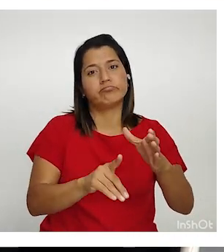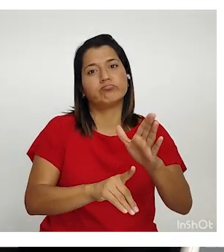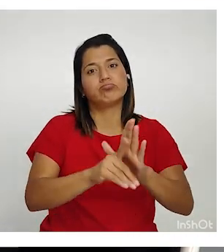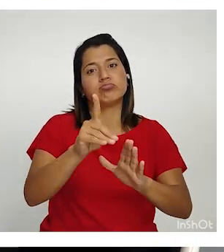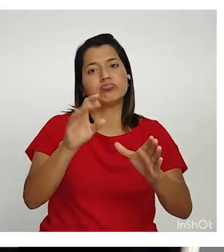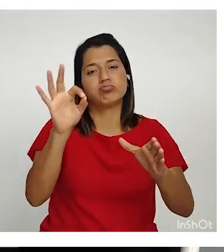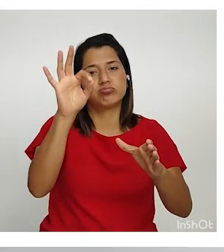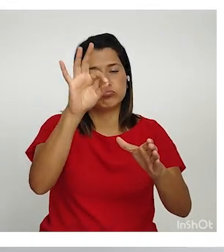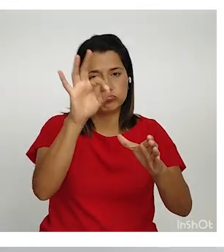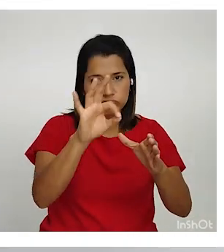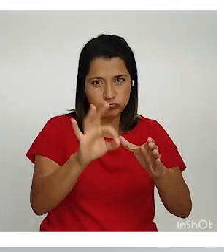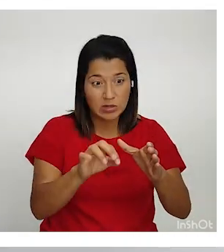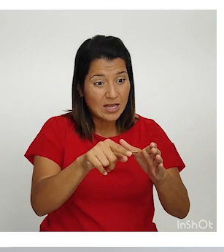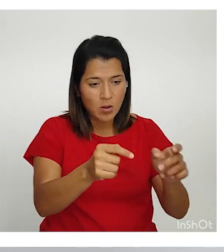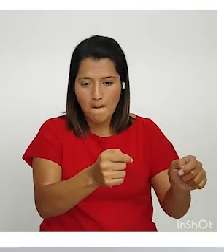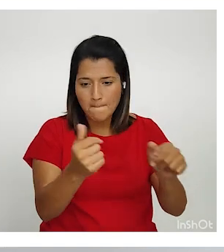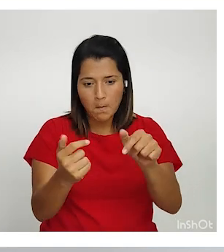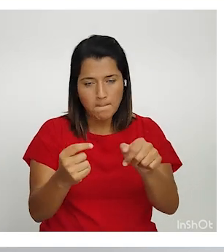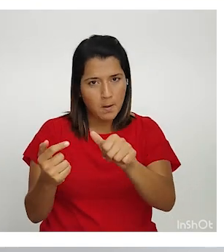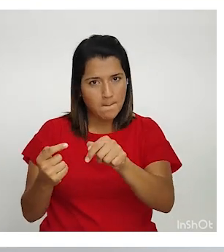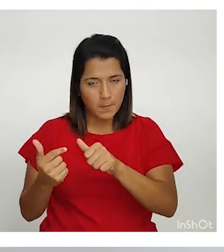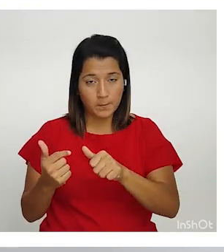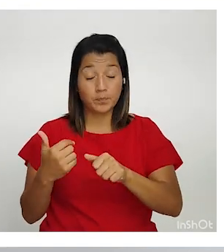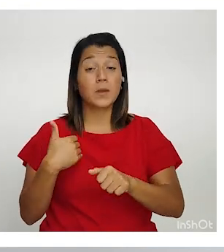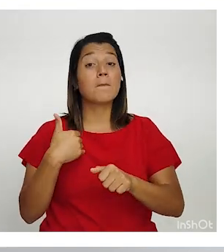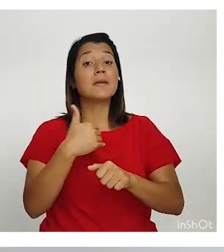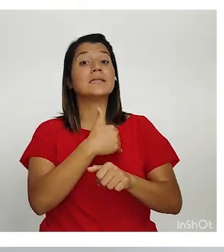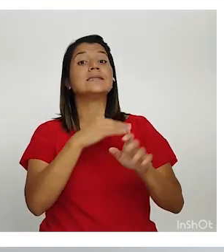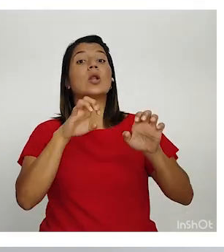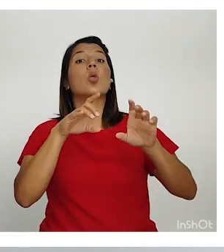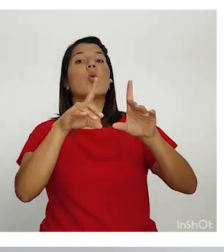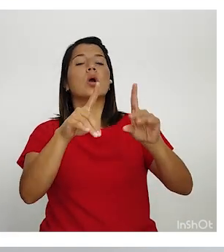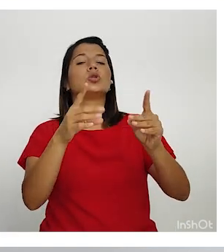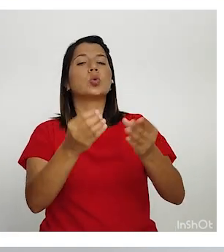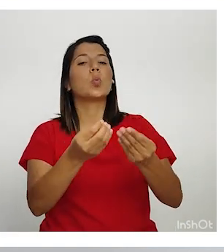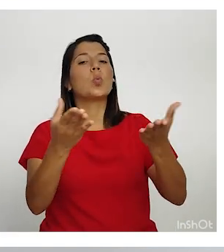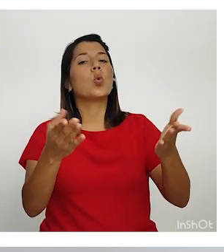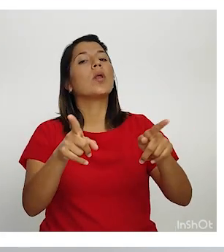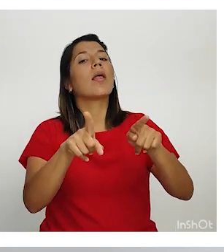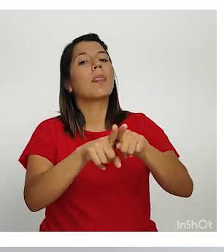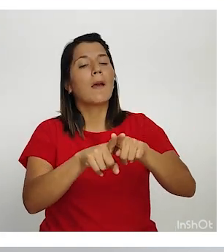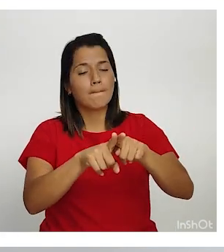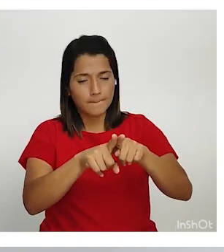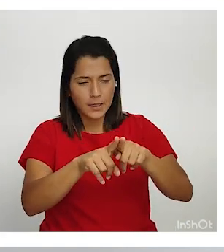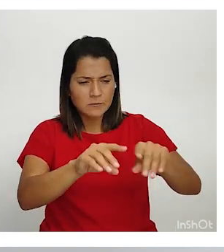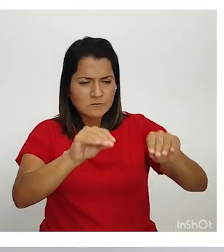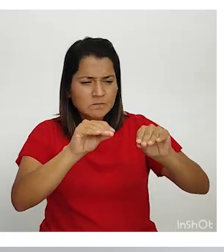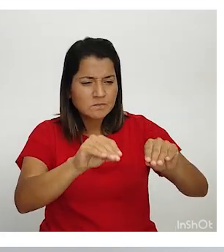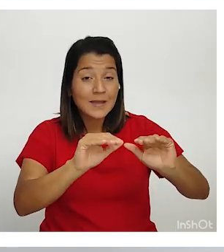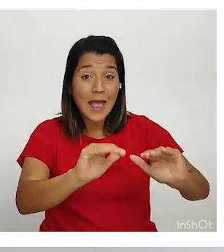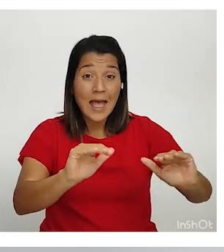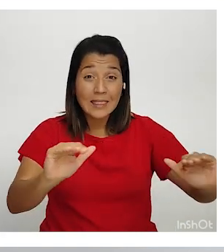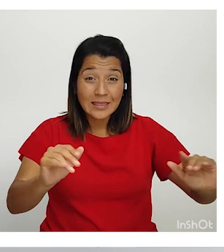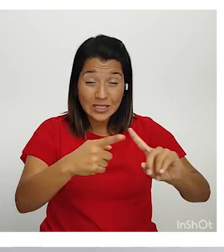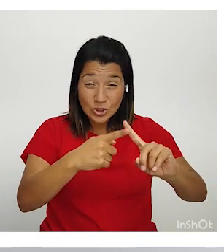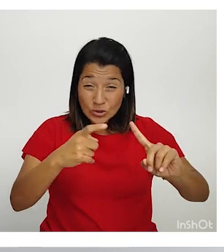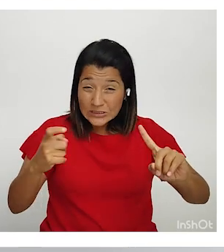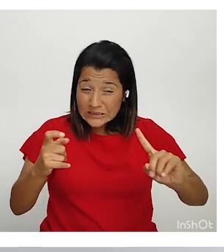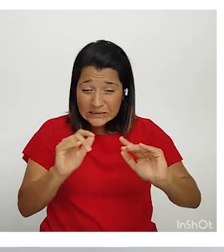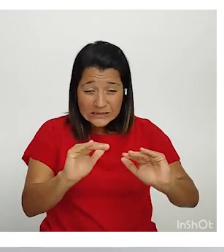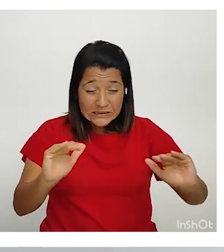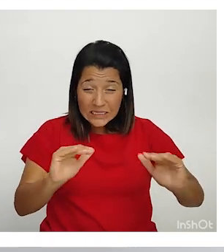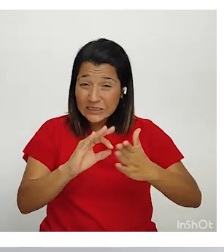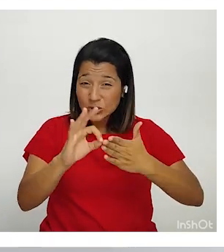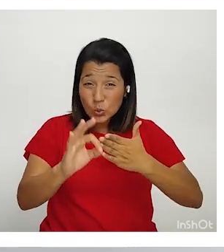desde nuestros hogares. El Ministerio de Educación Pública también hace una contribución muy importante, educando a los niños desde pequeños en este